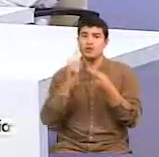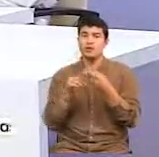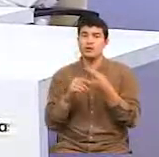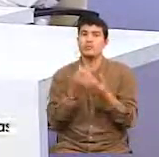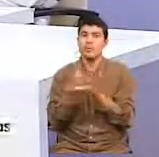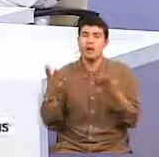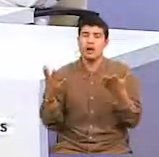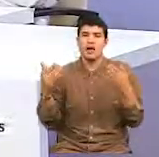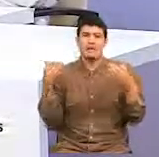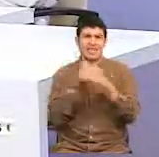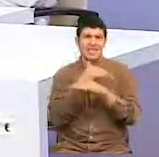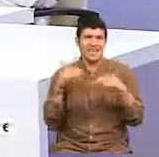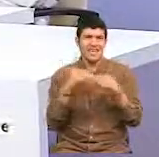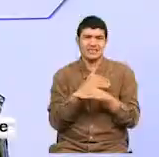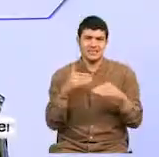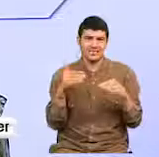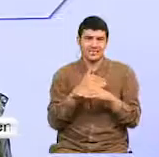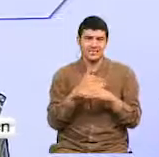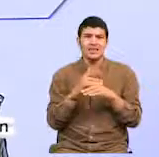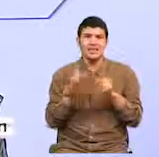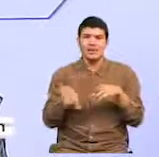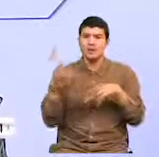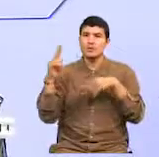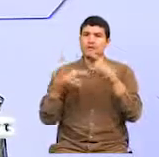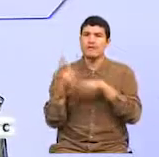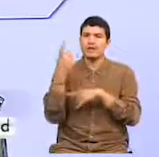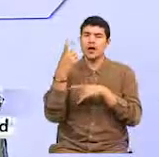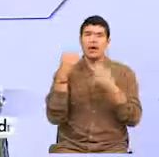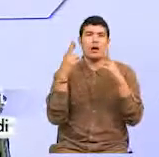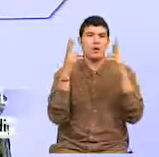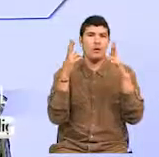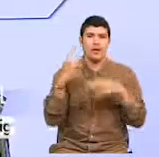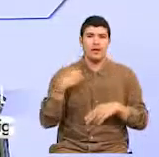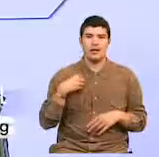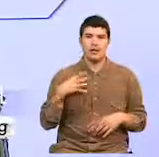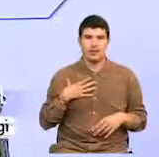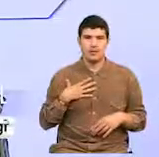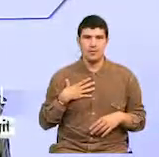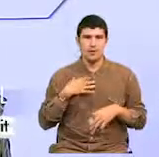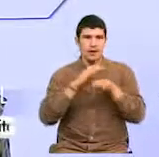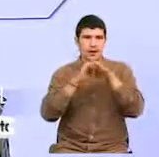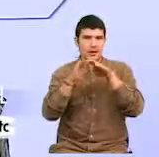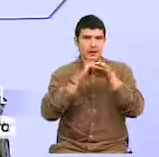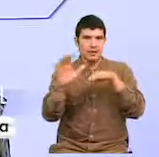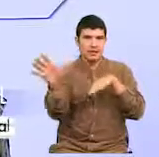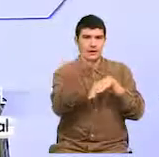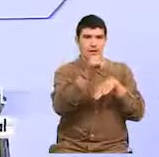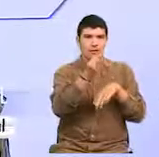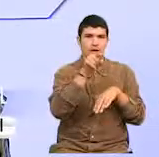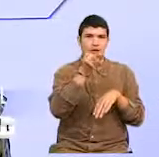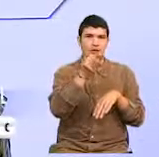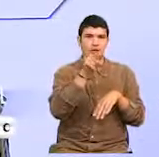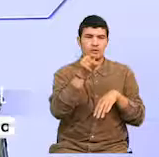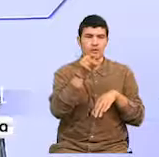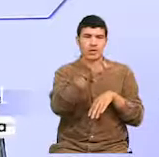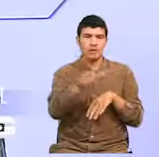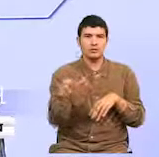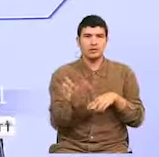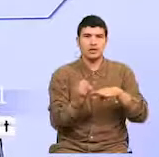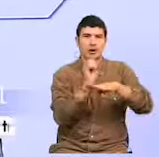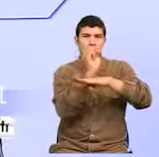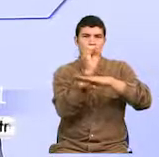muchas vías, y ojalá esta sea la oportunidad de invitar a todos aquellos gremios,